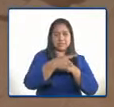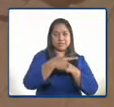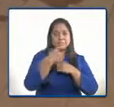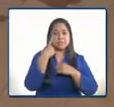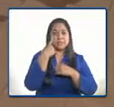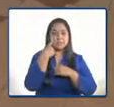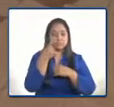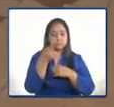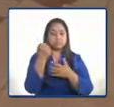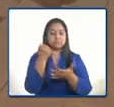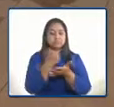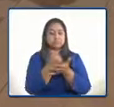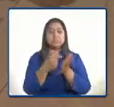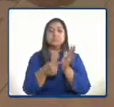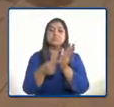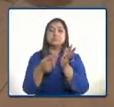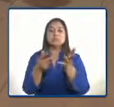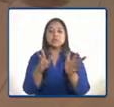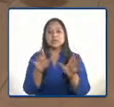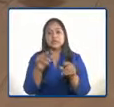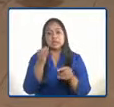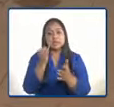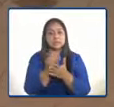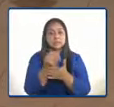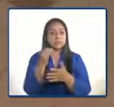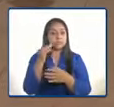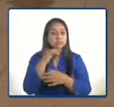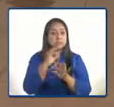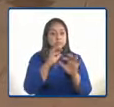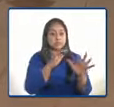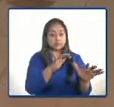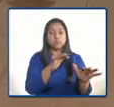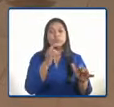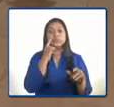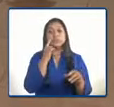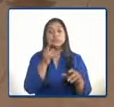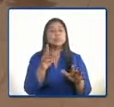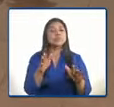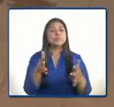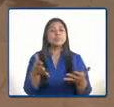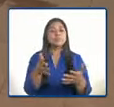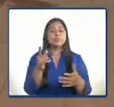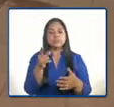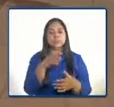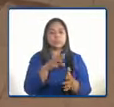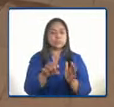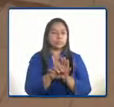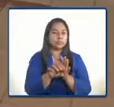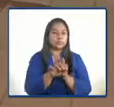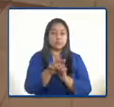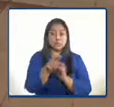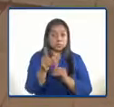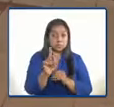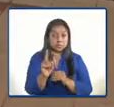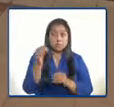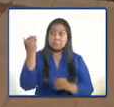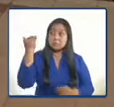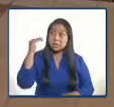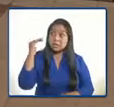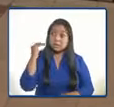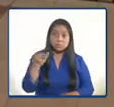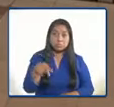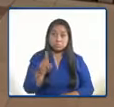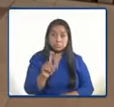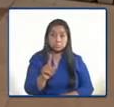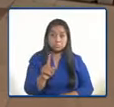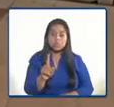vigencia de pasaportes. La idea del Instituto Guatemalteco de Migración es que si usted no tiene un viaje programado,